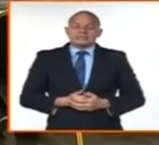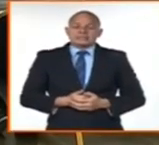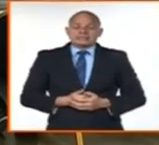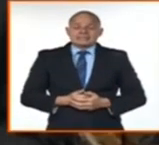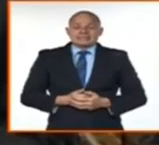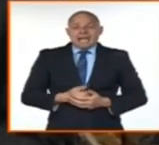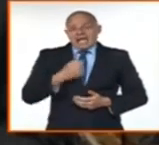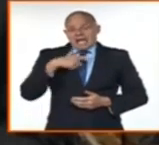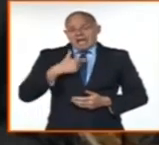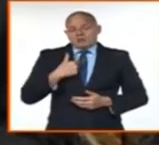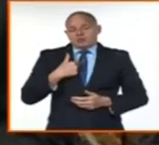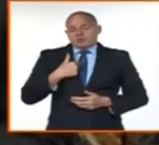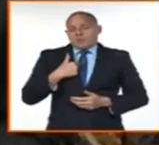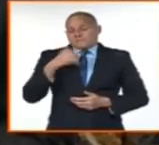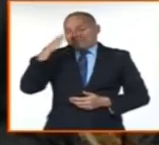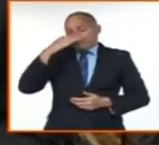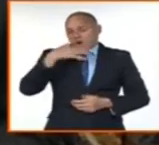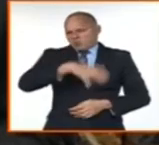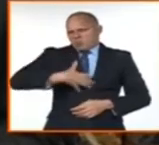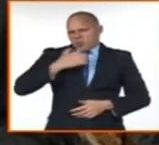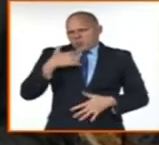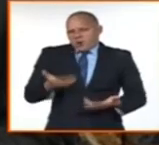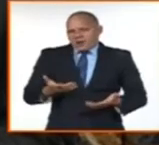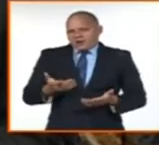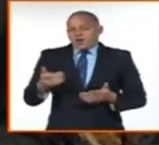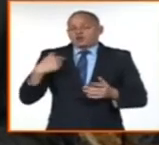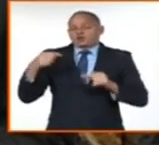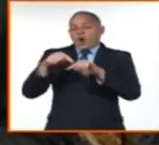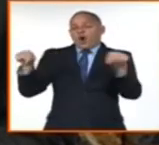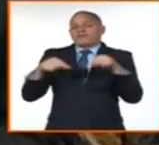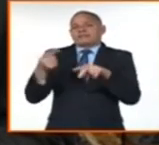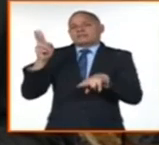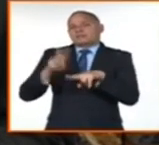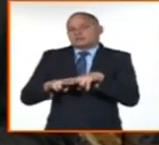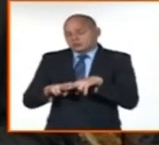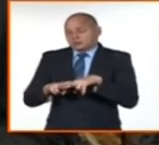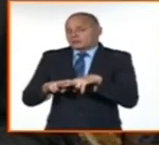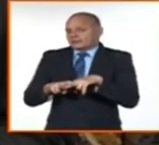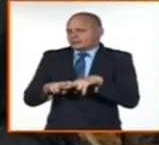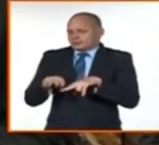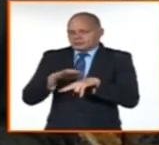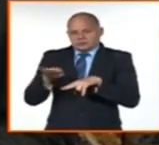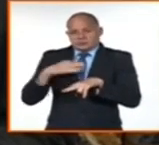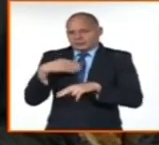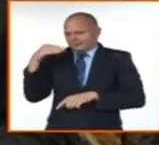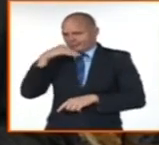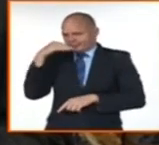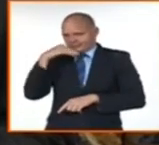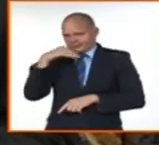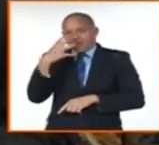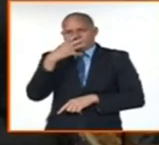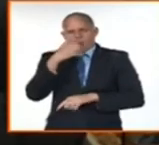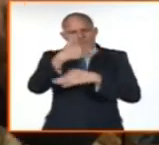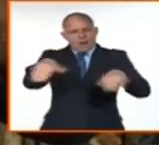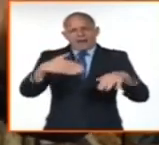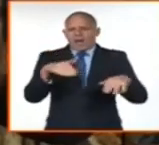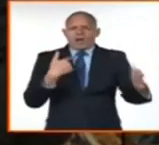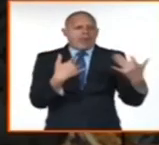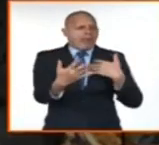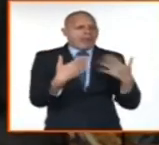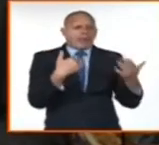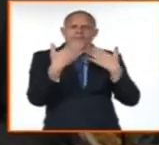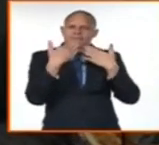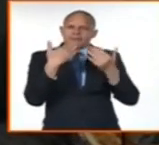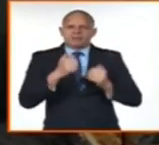estoy en la oficina. Y también hay momentos que me hace falta reflexionar, ¿no? A veces me escudo en mí